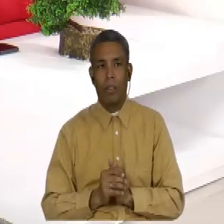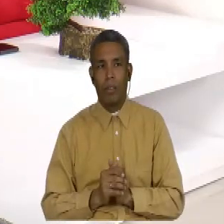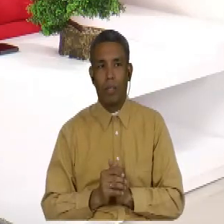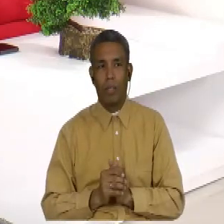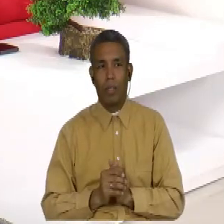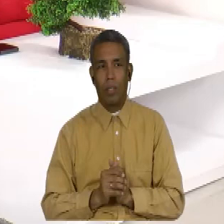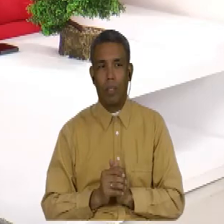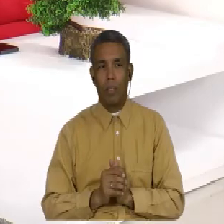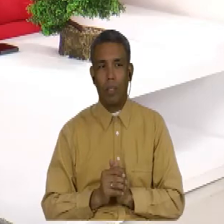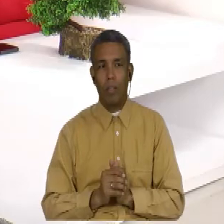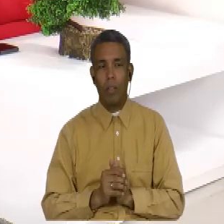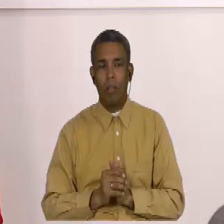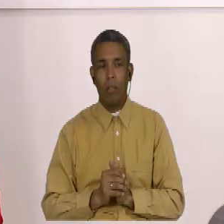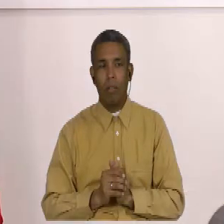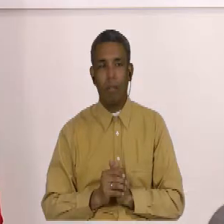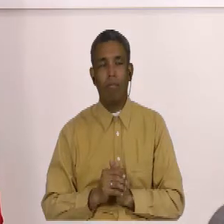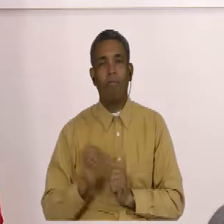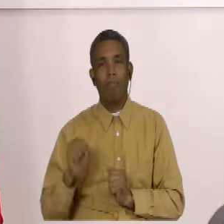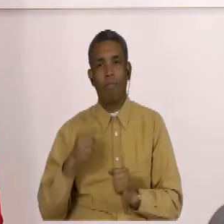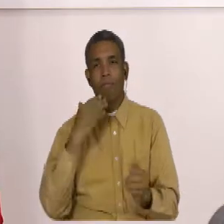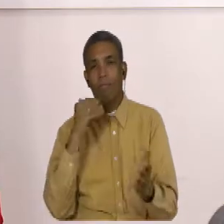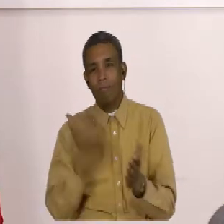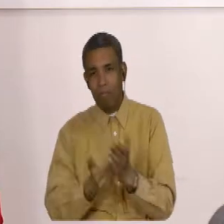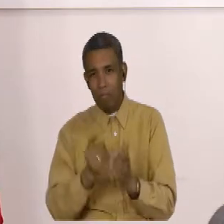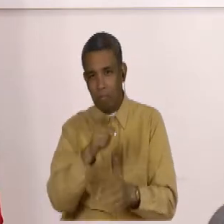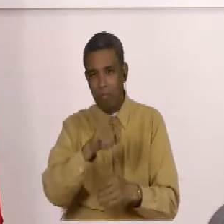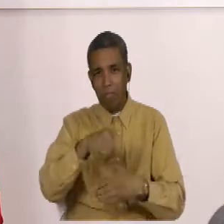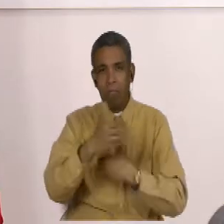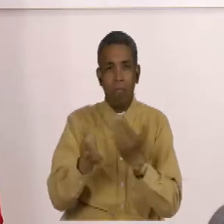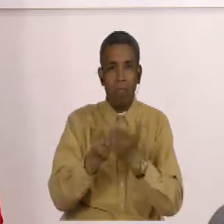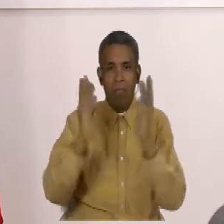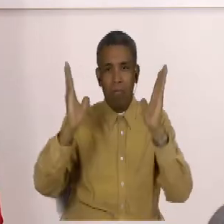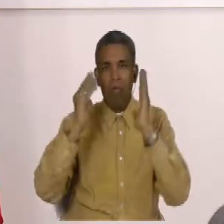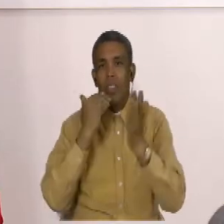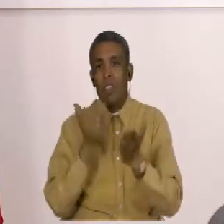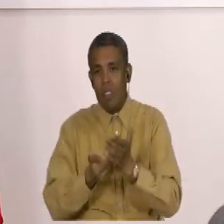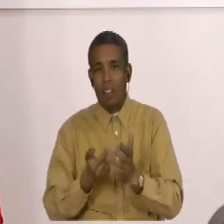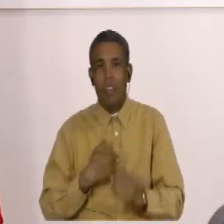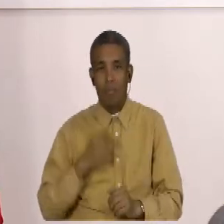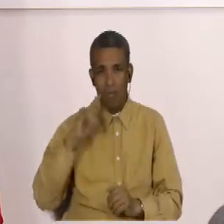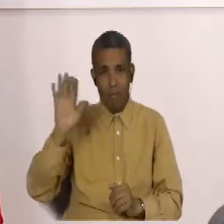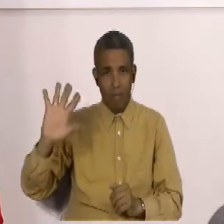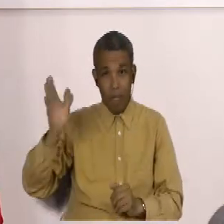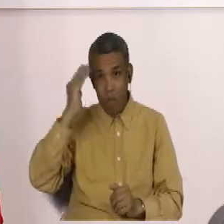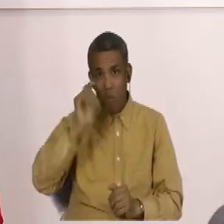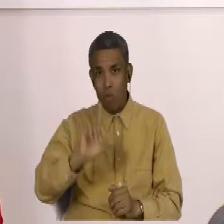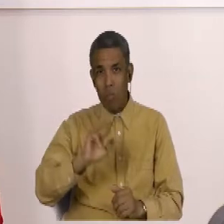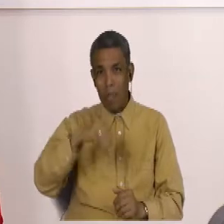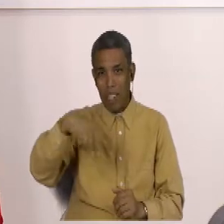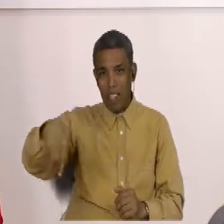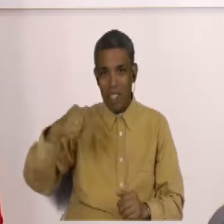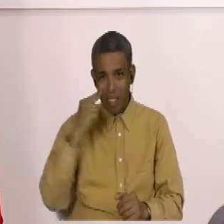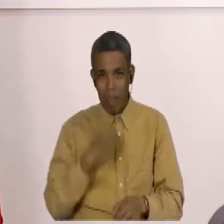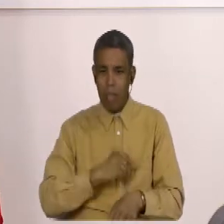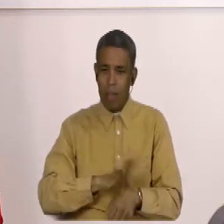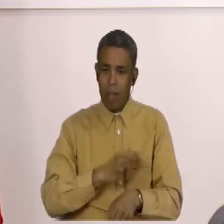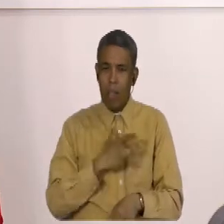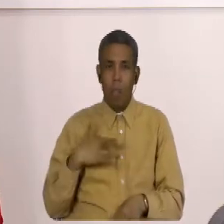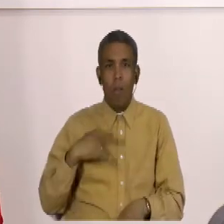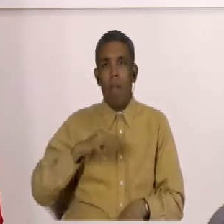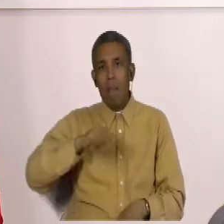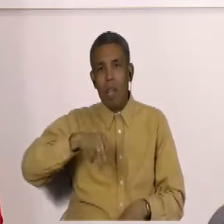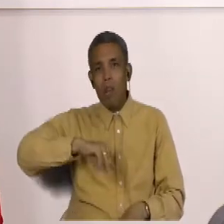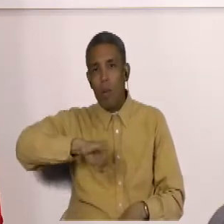saquemos un tiempito ahí. Exactamente, muchas gracias a ustedes, nos vemos en una próxima oportunidad. Recuerden, lunes y martes Primero la Salud, miércoles, jueves y